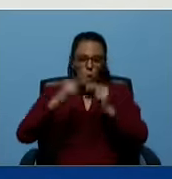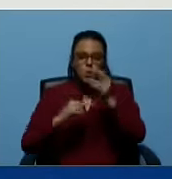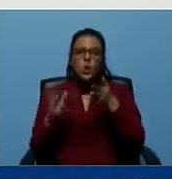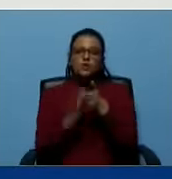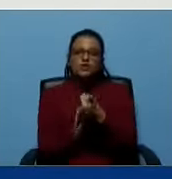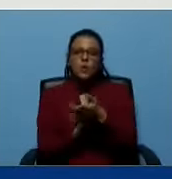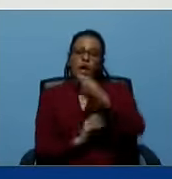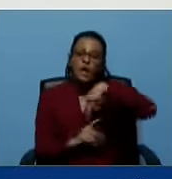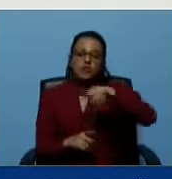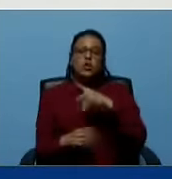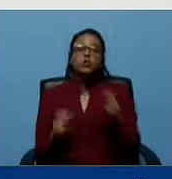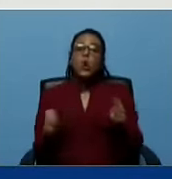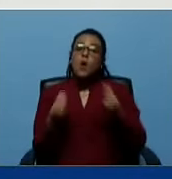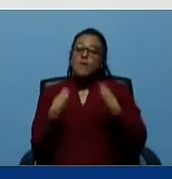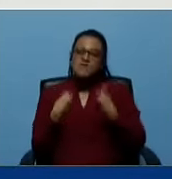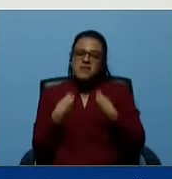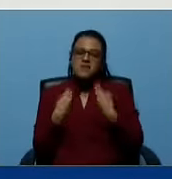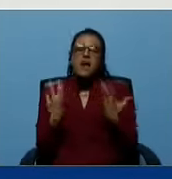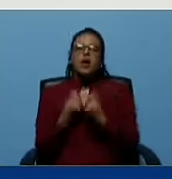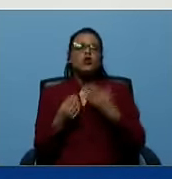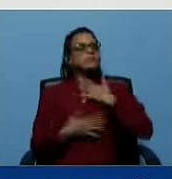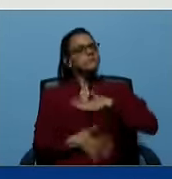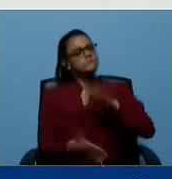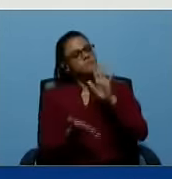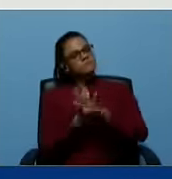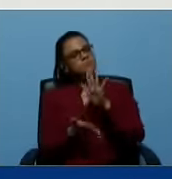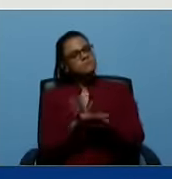del vivir viviendo. Nuestro socialismo.